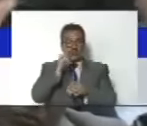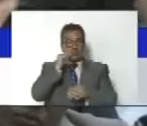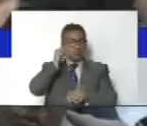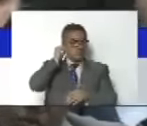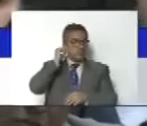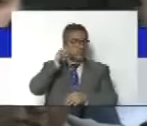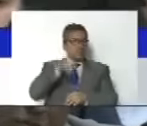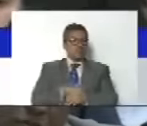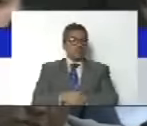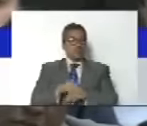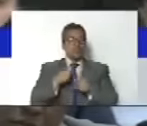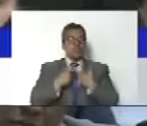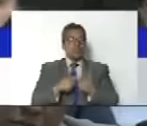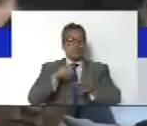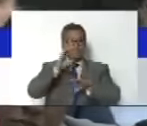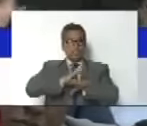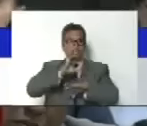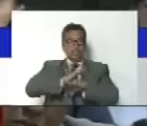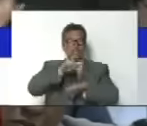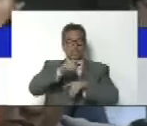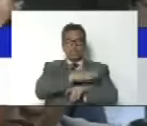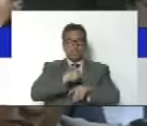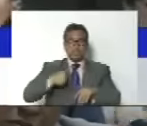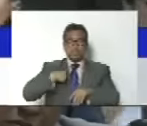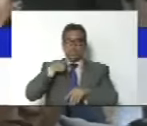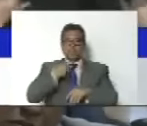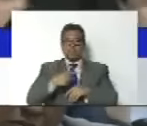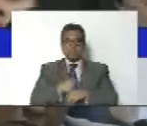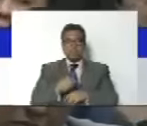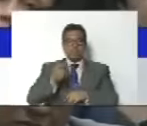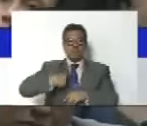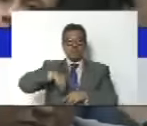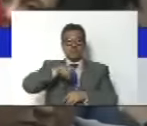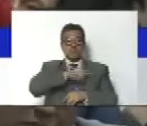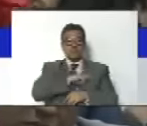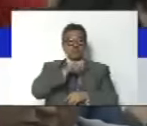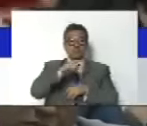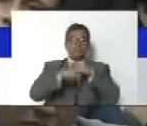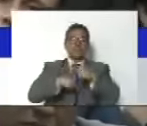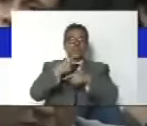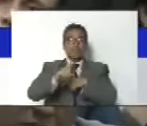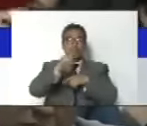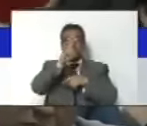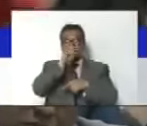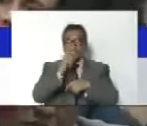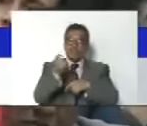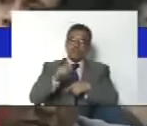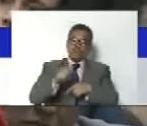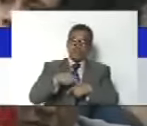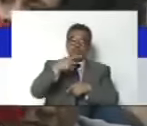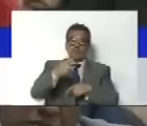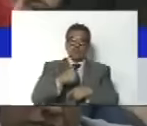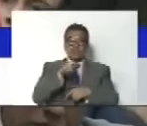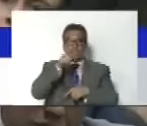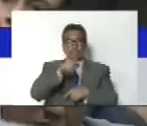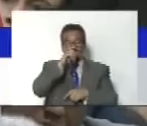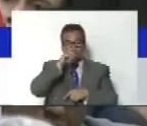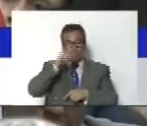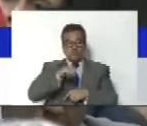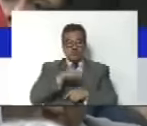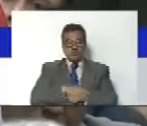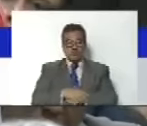trabajadoras. Pero desde la central queremos decirle que a nosotros, más allá de un año más, es el